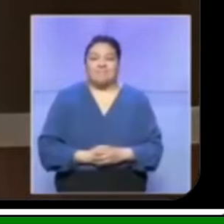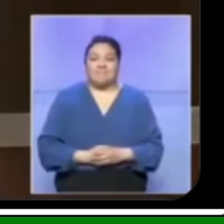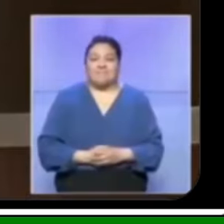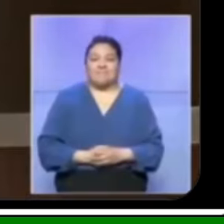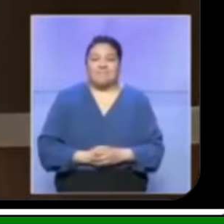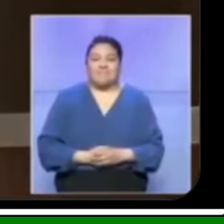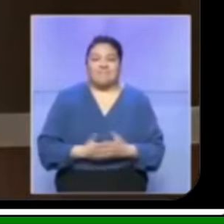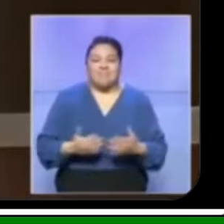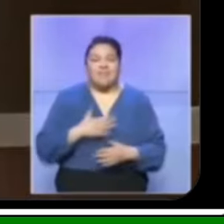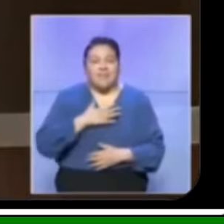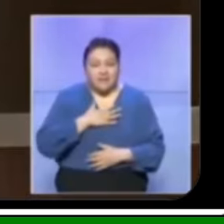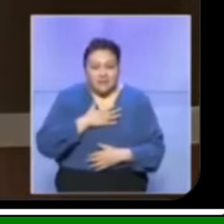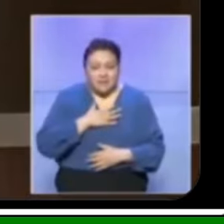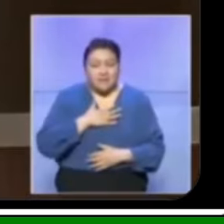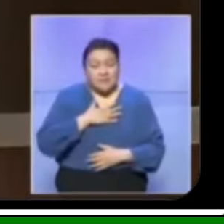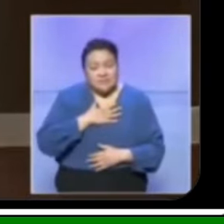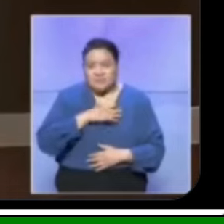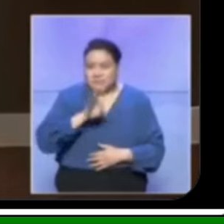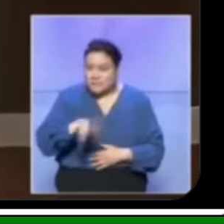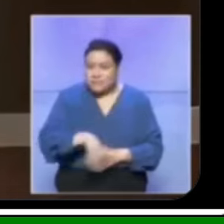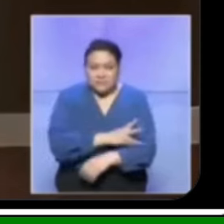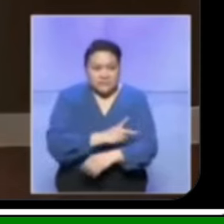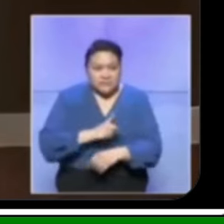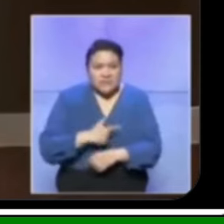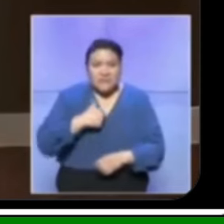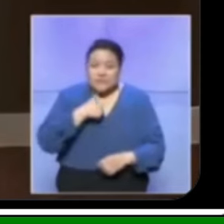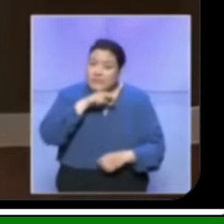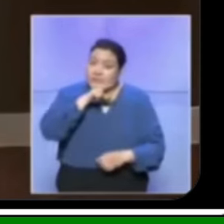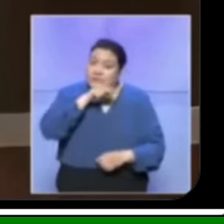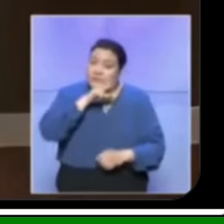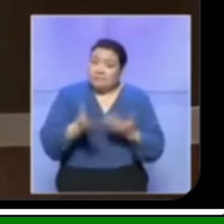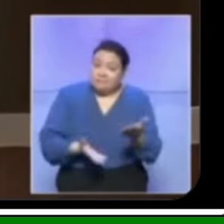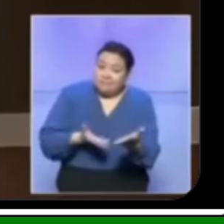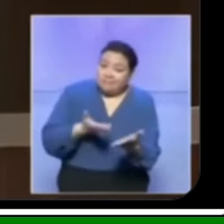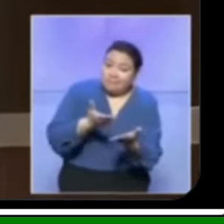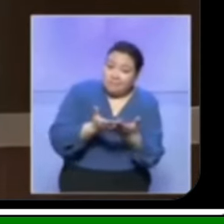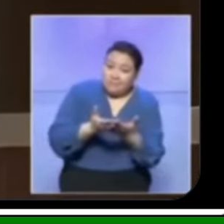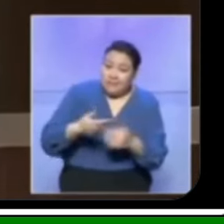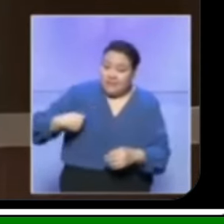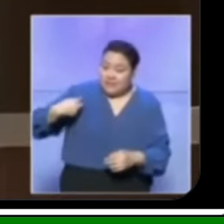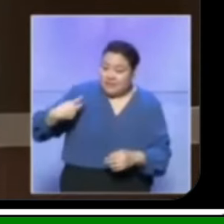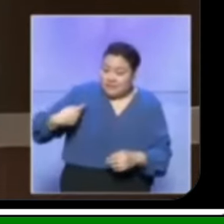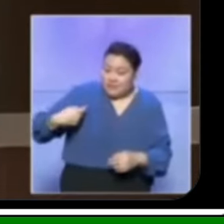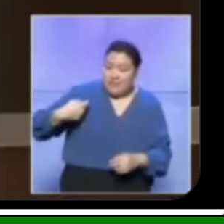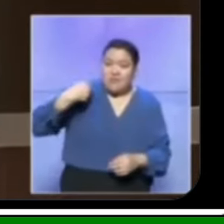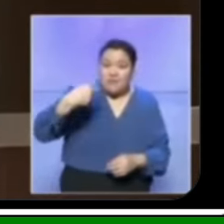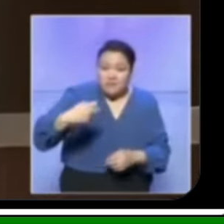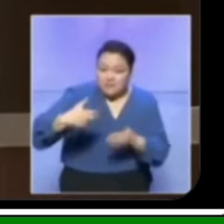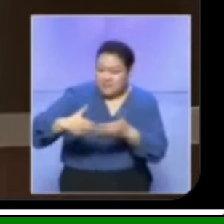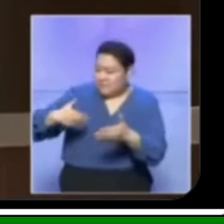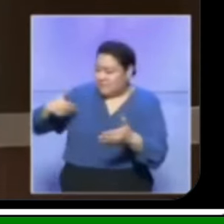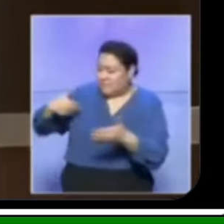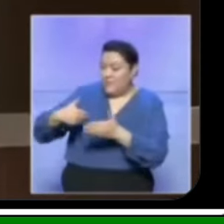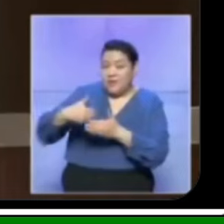De manera muy preocupante, presentaré por segunda ocasión en un lapso menor a los